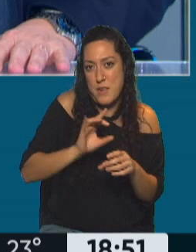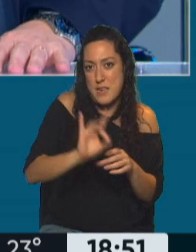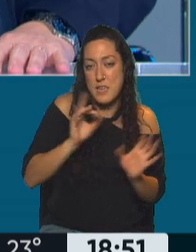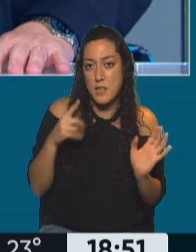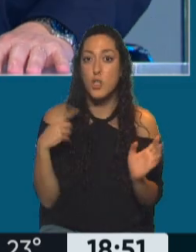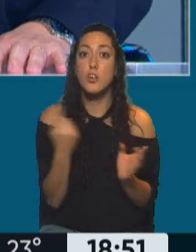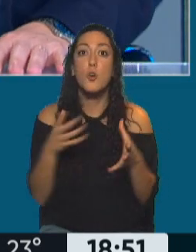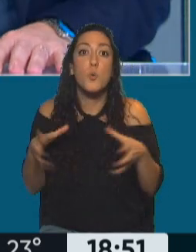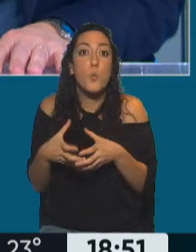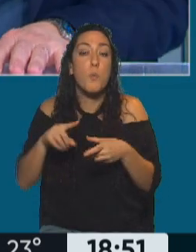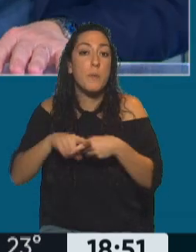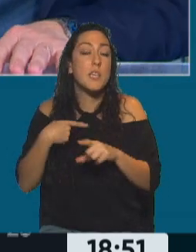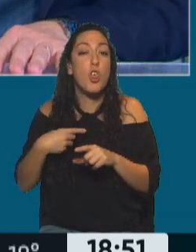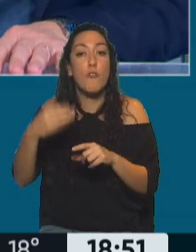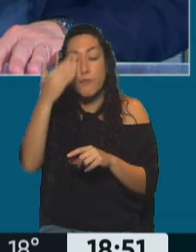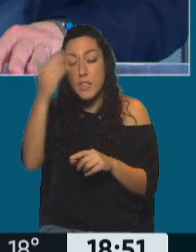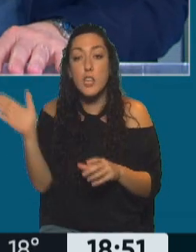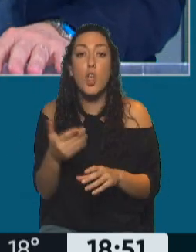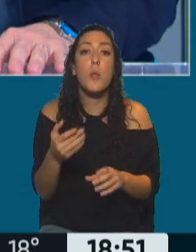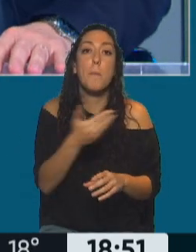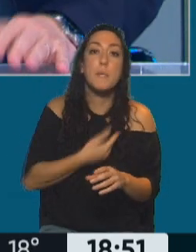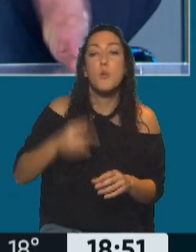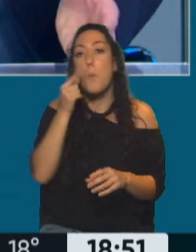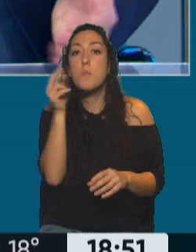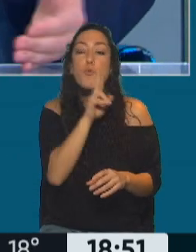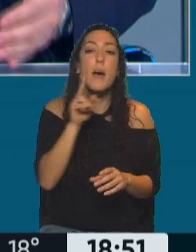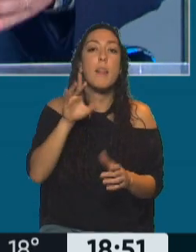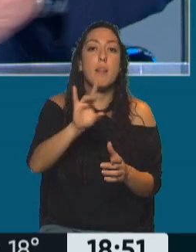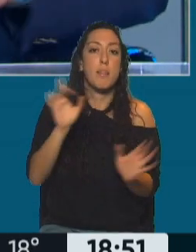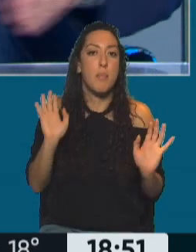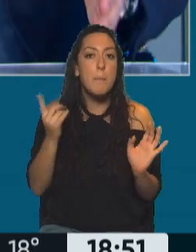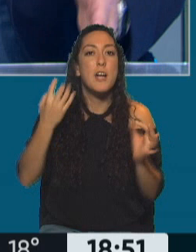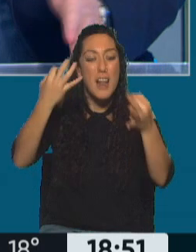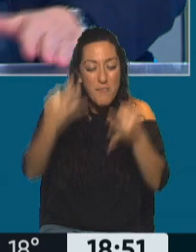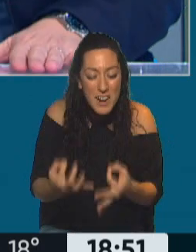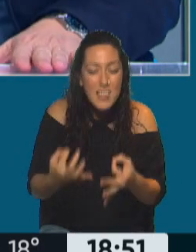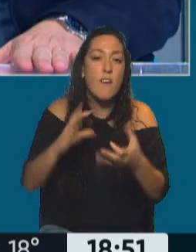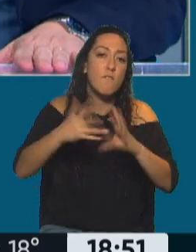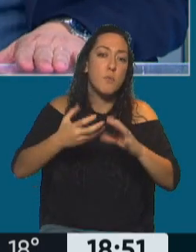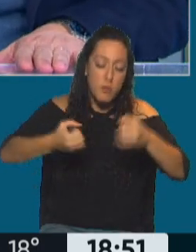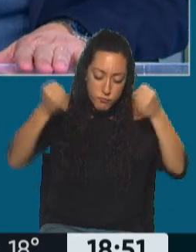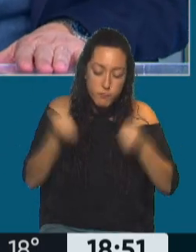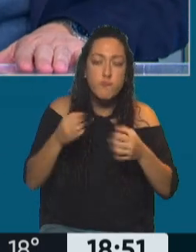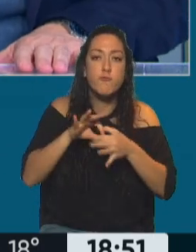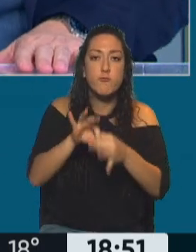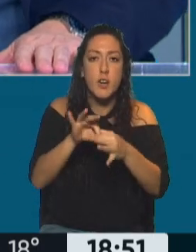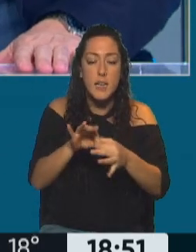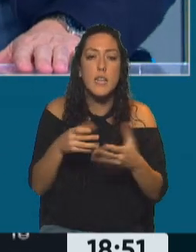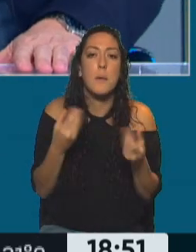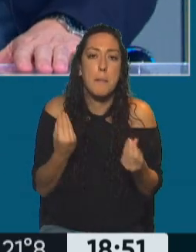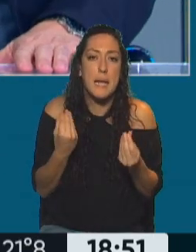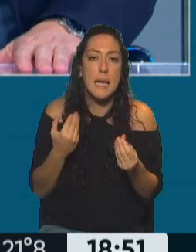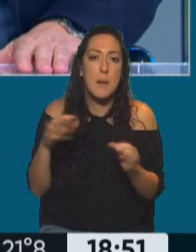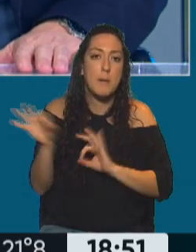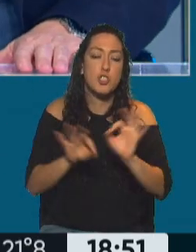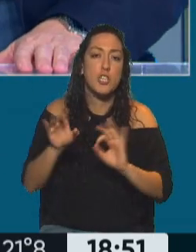todos quien sea el presidente o la presidenta de la cámara diputados pero la verdad que vamos a seguir un lineamiento muy fuerte y sobre todo avanzar en los proyectos